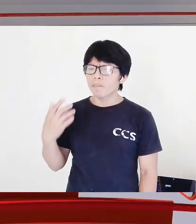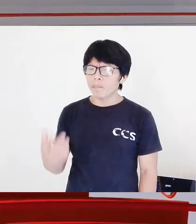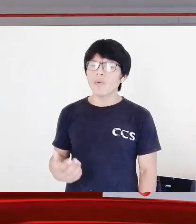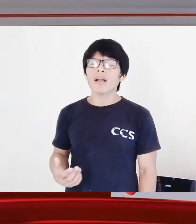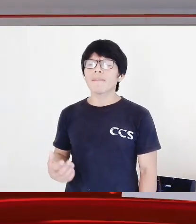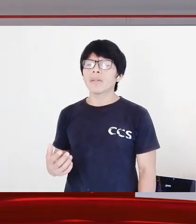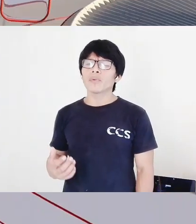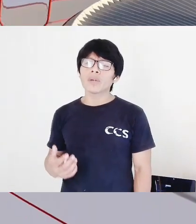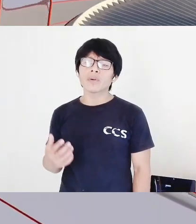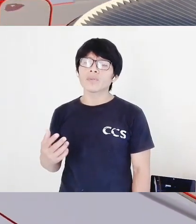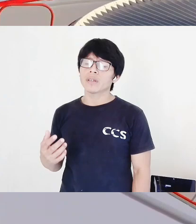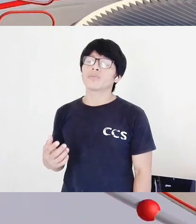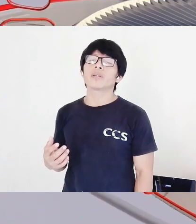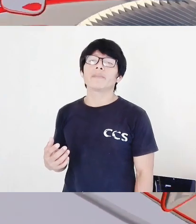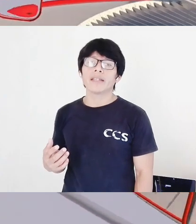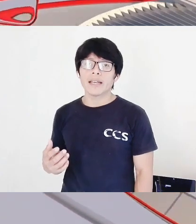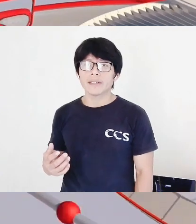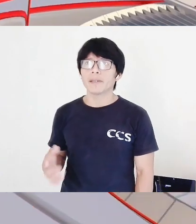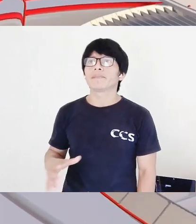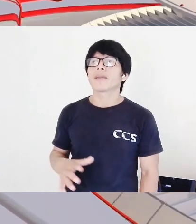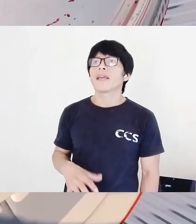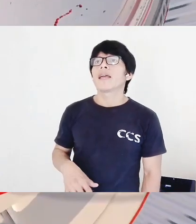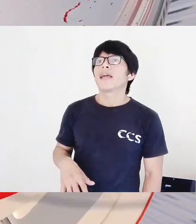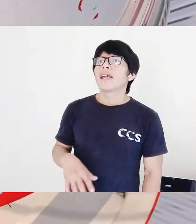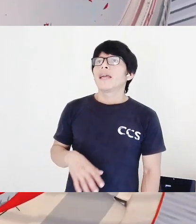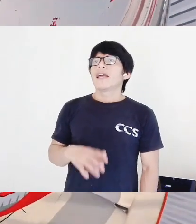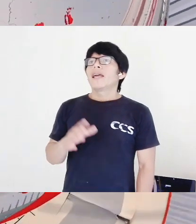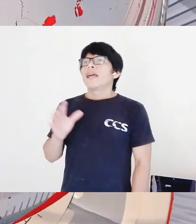no ponga mano dura contra los criminales.